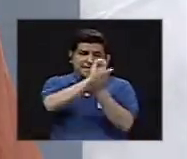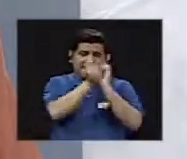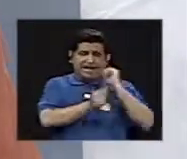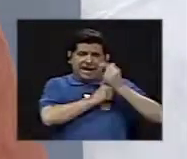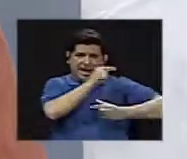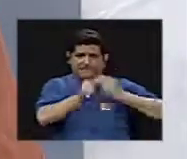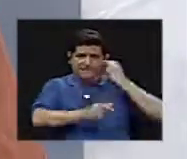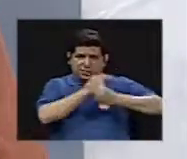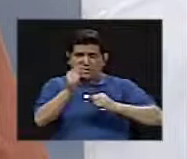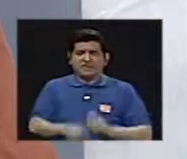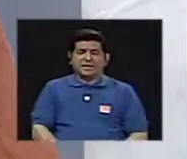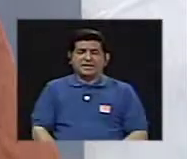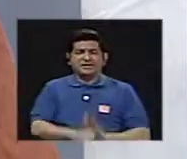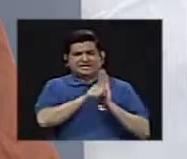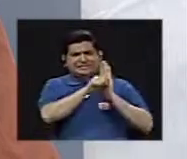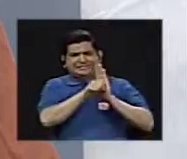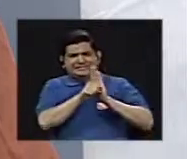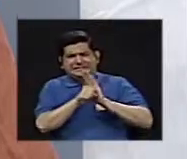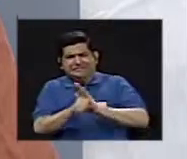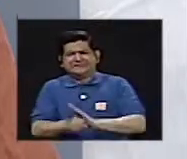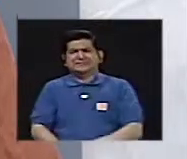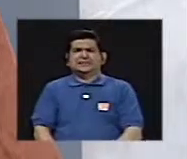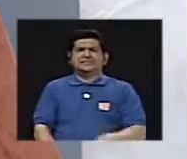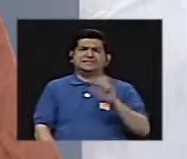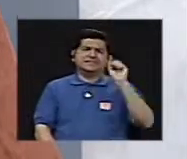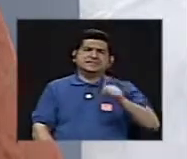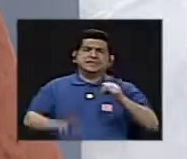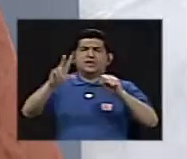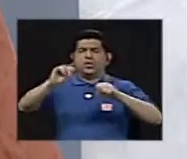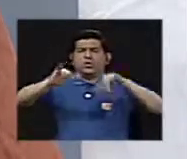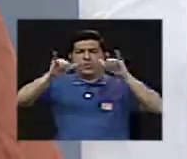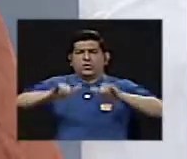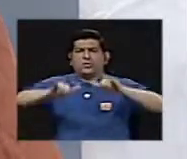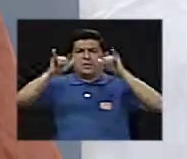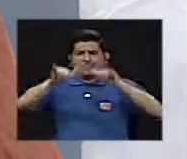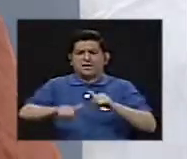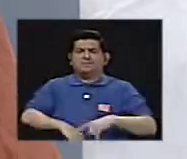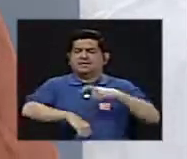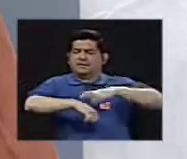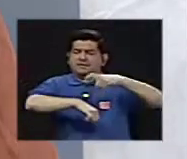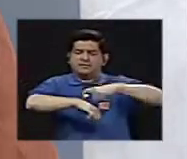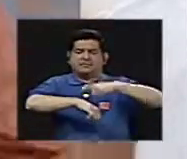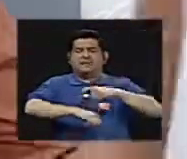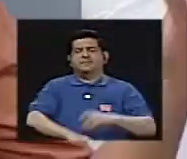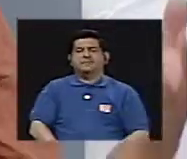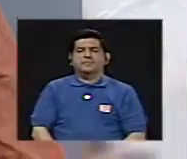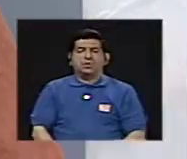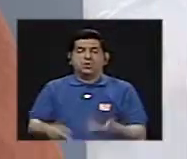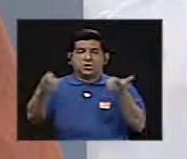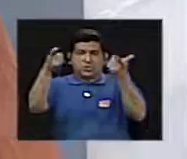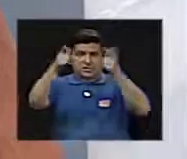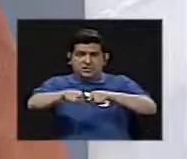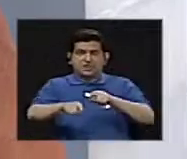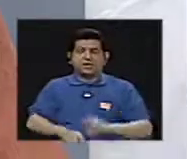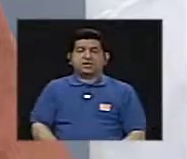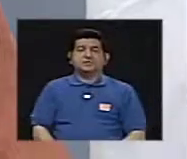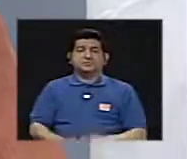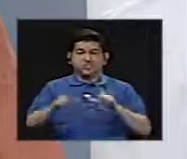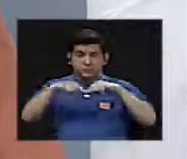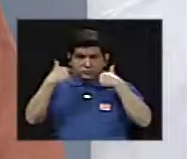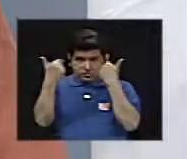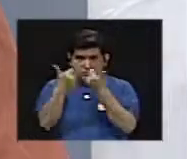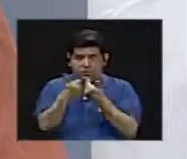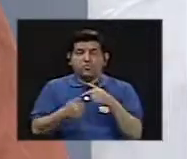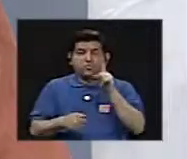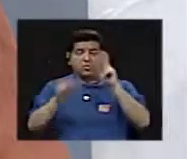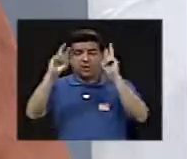generacional pone una gran presión en si se van a poder mantener o no, claro, en el tiempo. En el caso de la cofradía era uno de los temas que había